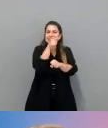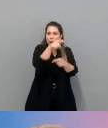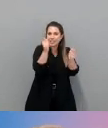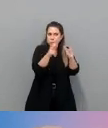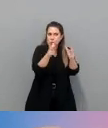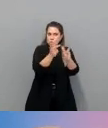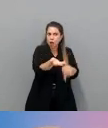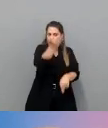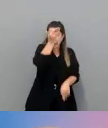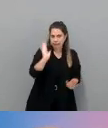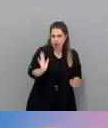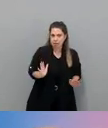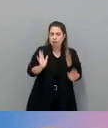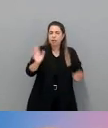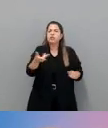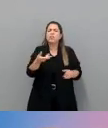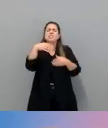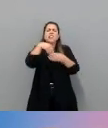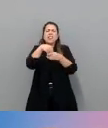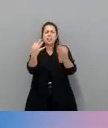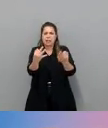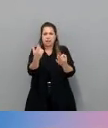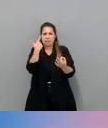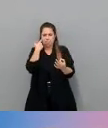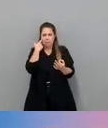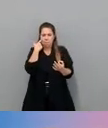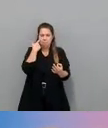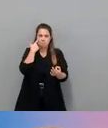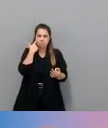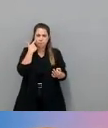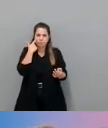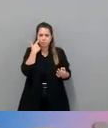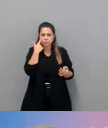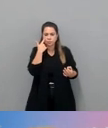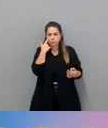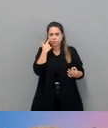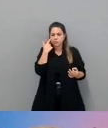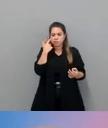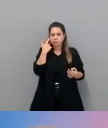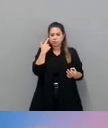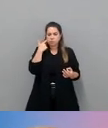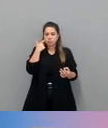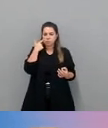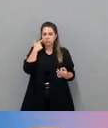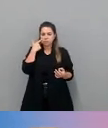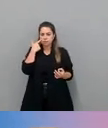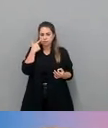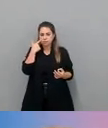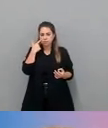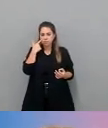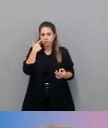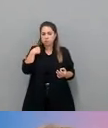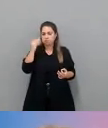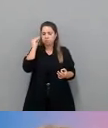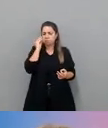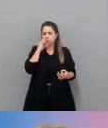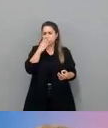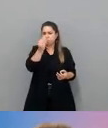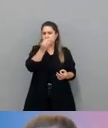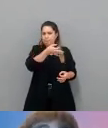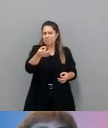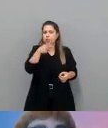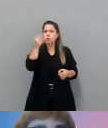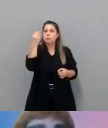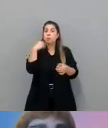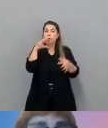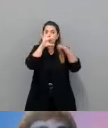¿En qué consiste básicamente? Pues yo lo que voy a hacer es, venía históricamente, y yo creo que aquí se entiende muy bien, vinculándose en